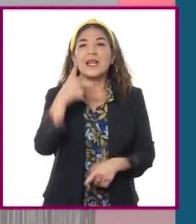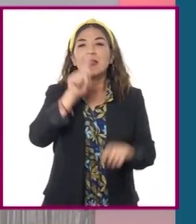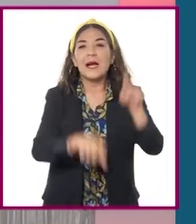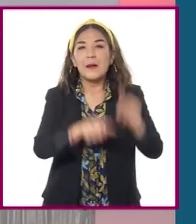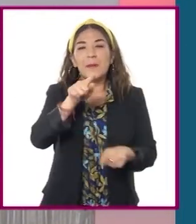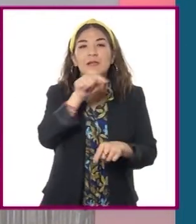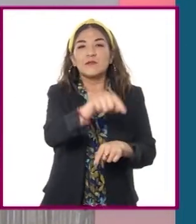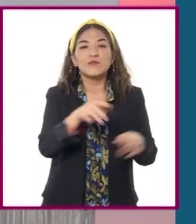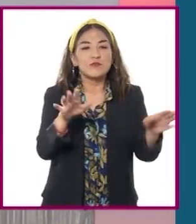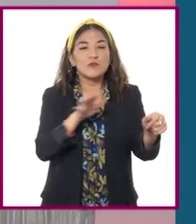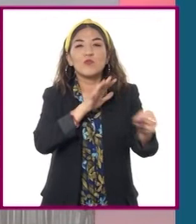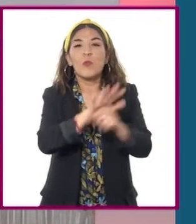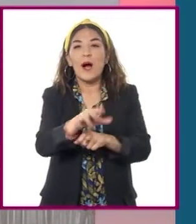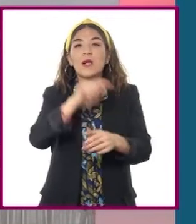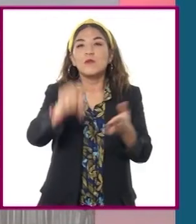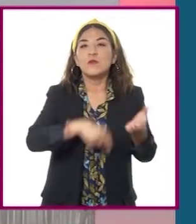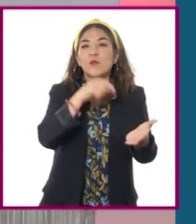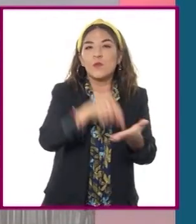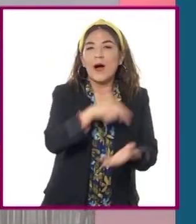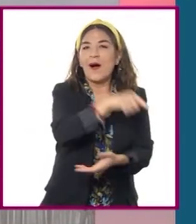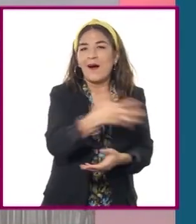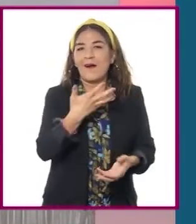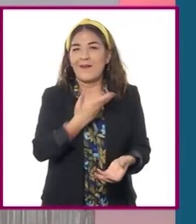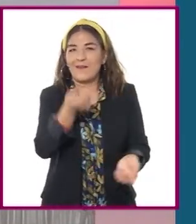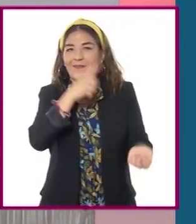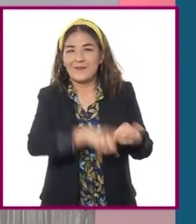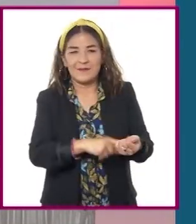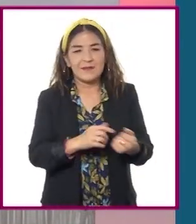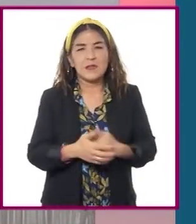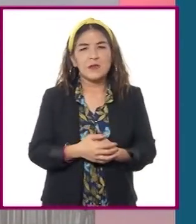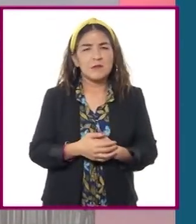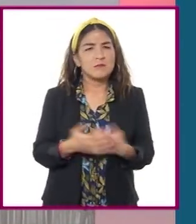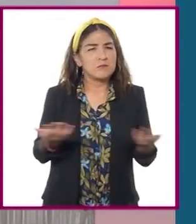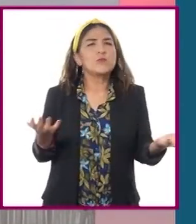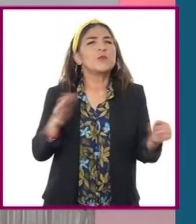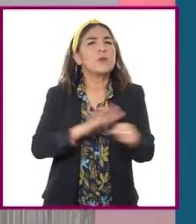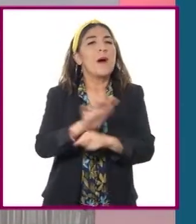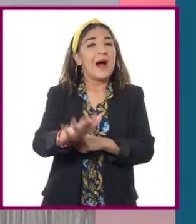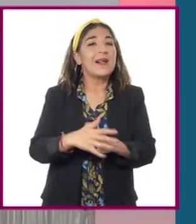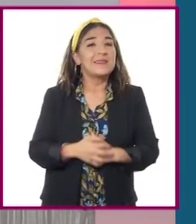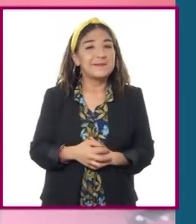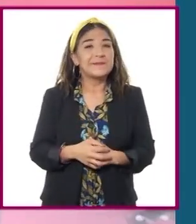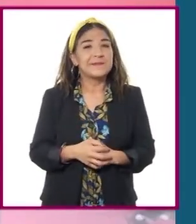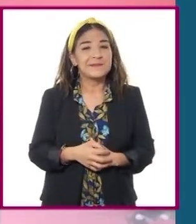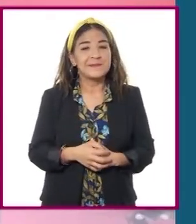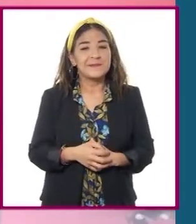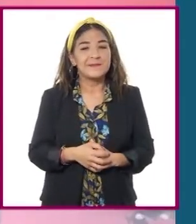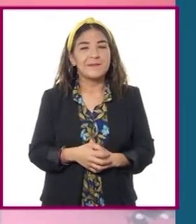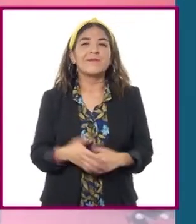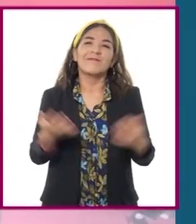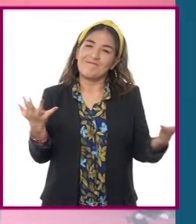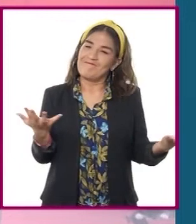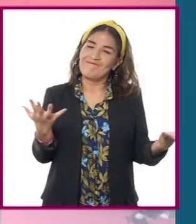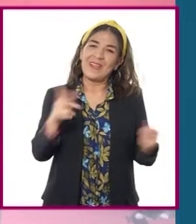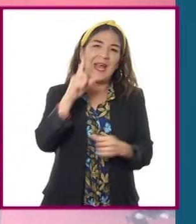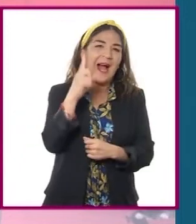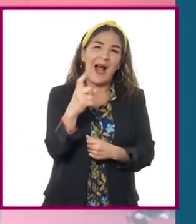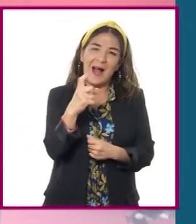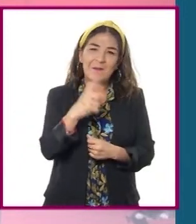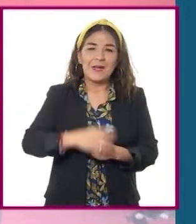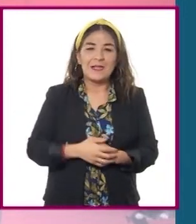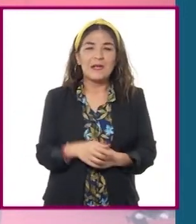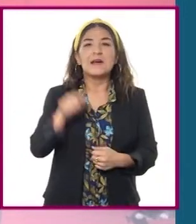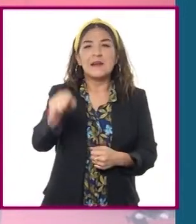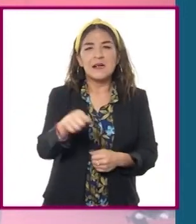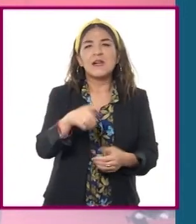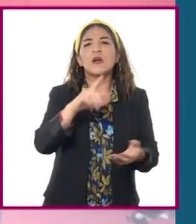proporciones dependiendo de la zona en que se encuentre. ¿Saben de qué hablo? Agua la podemos encontrar